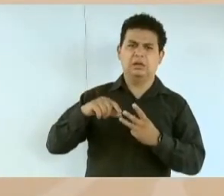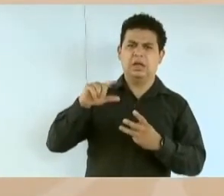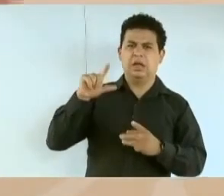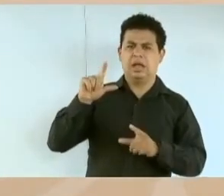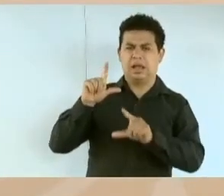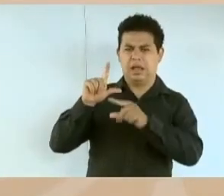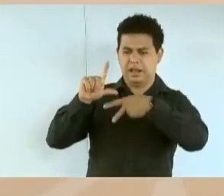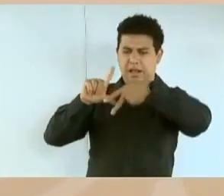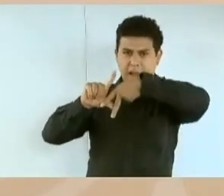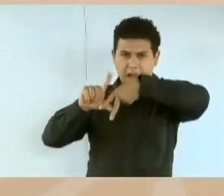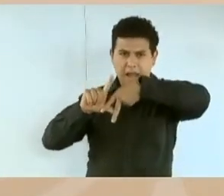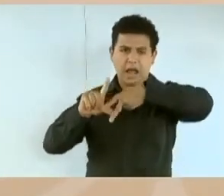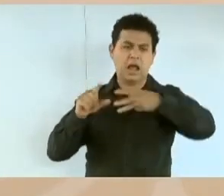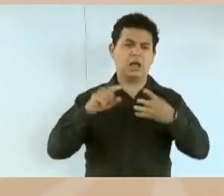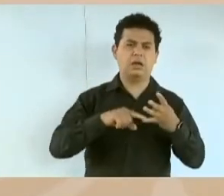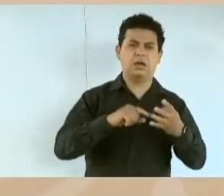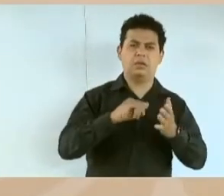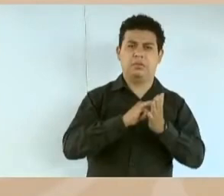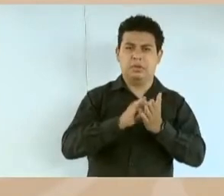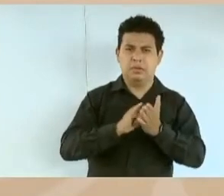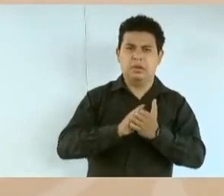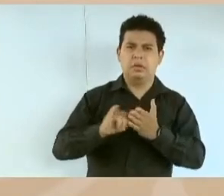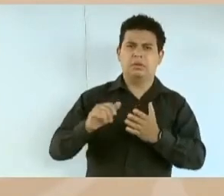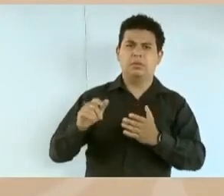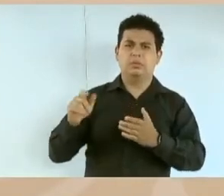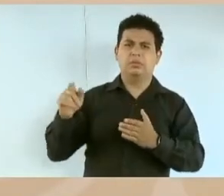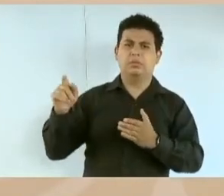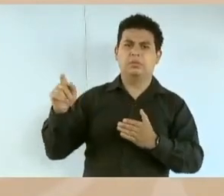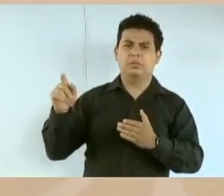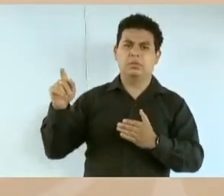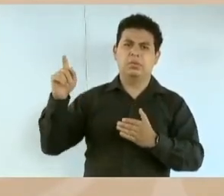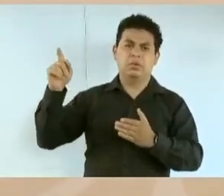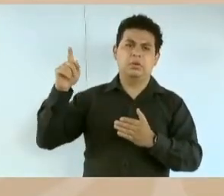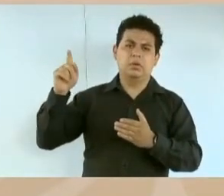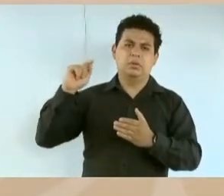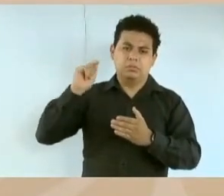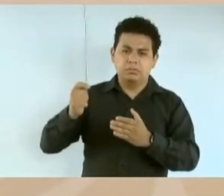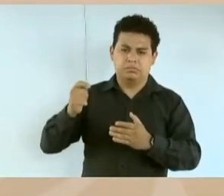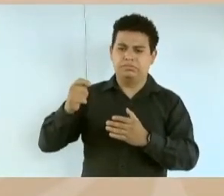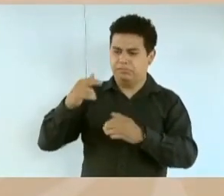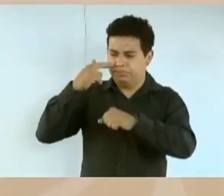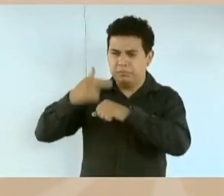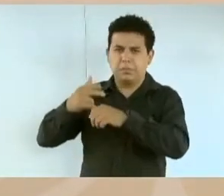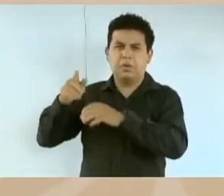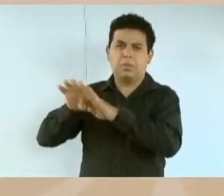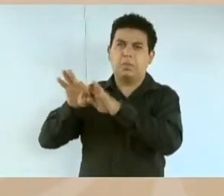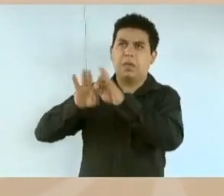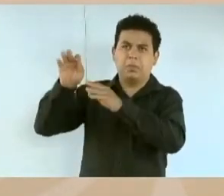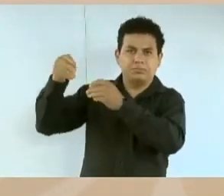York, tienes que venir a dar servicio a tu comunidad.